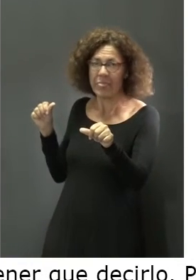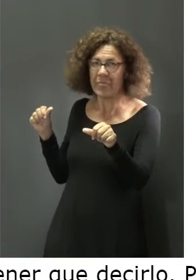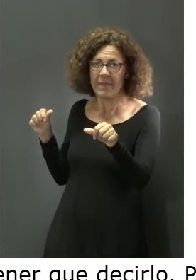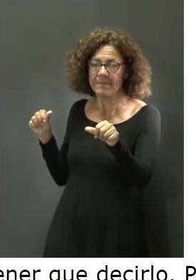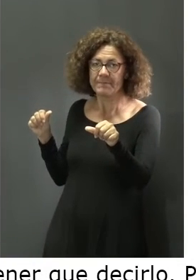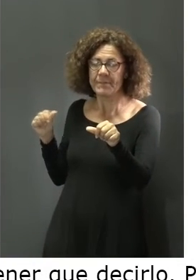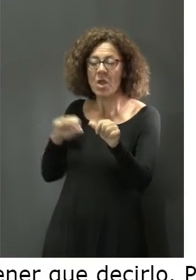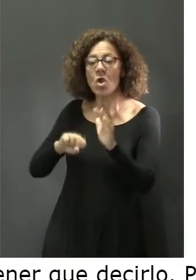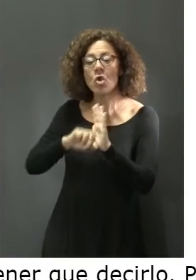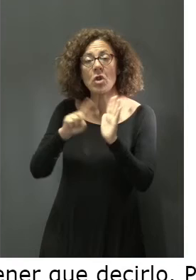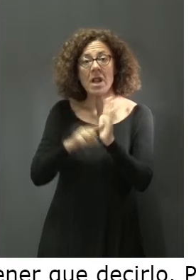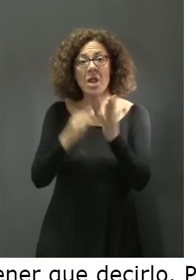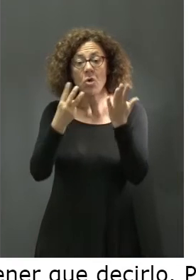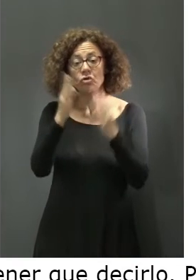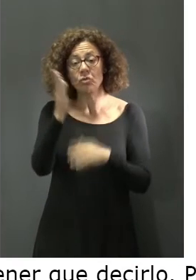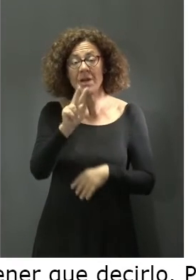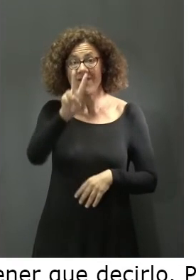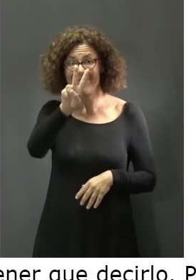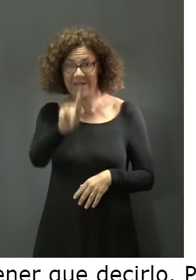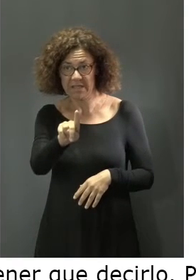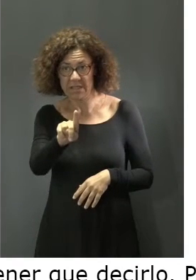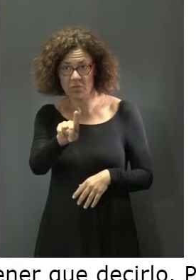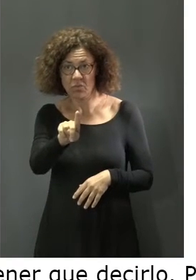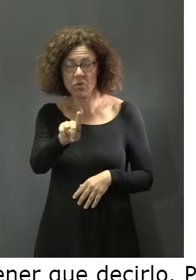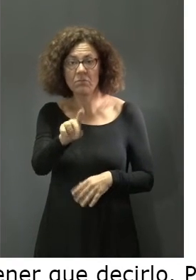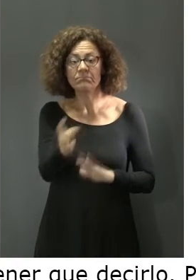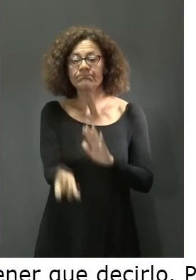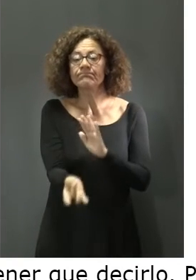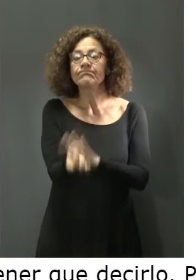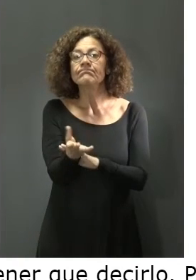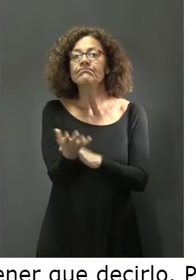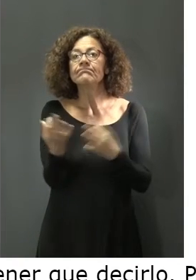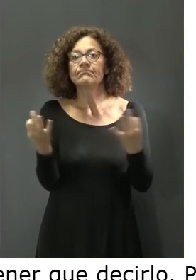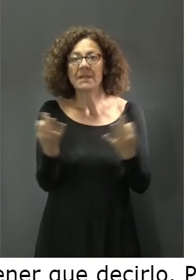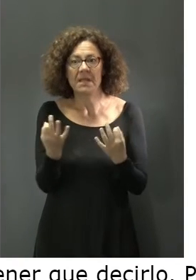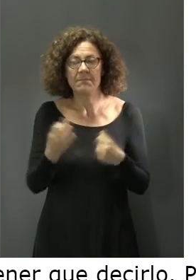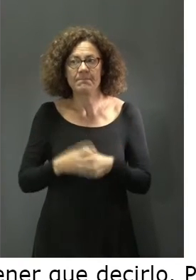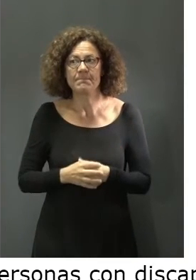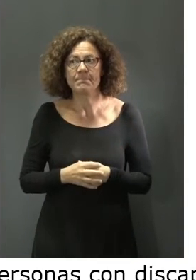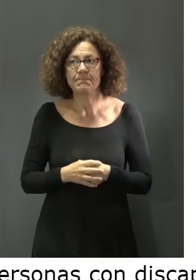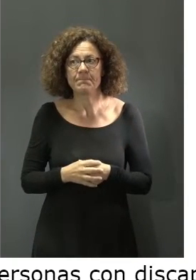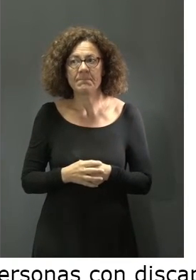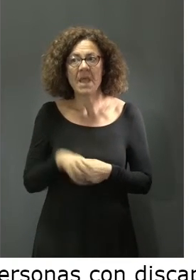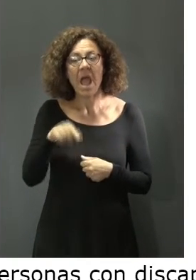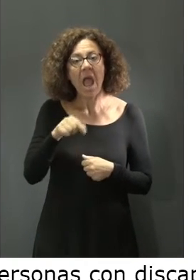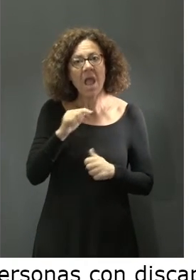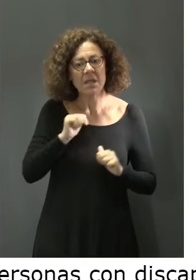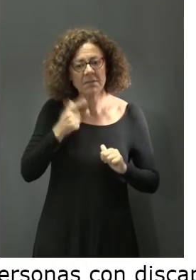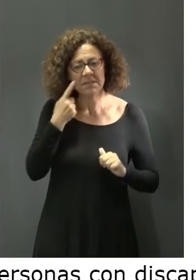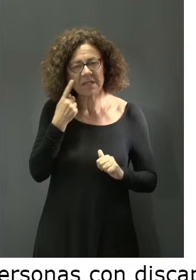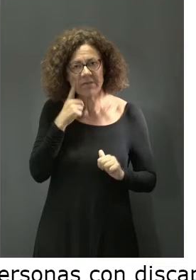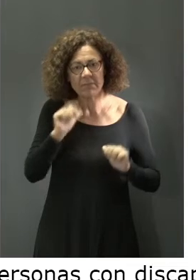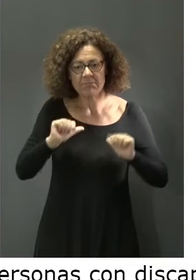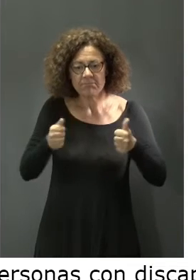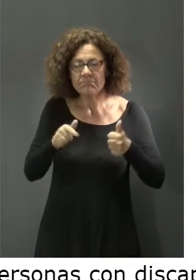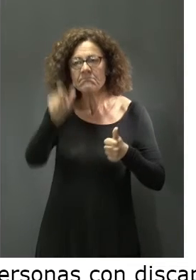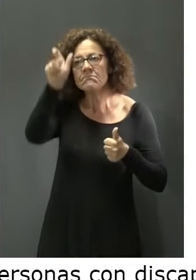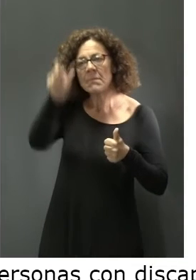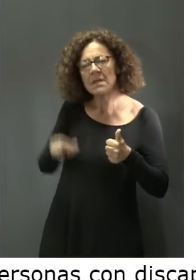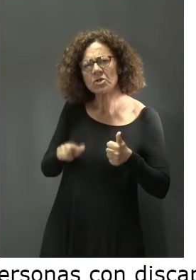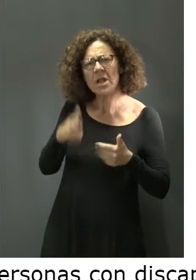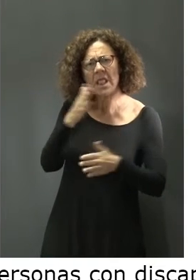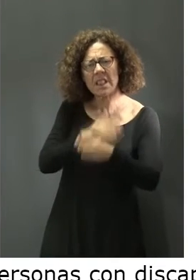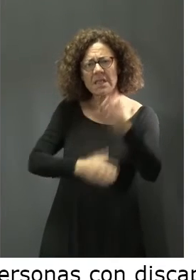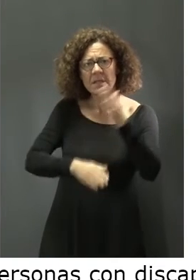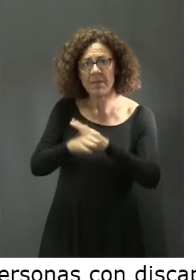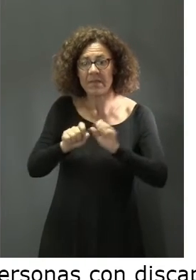Con la Ley 8/21 lo que sucede es que se pone en la parrilla de salida a la persona con discapacidad,